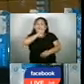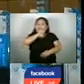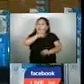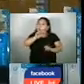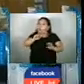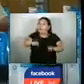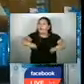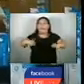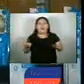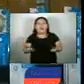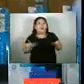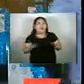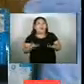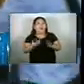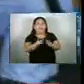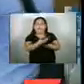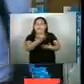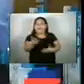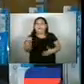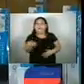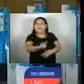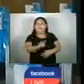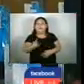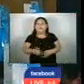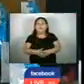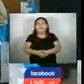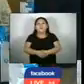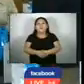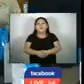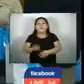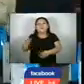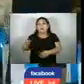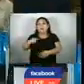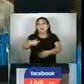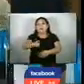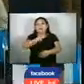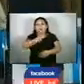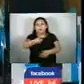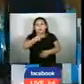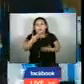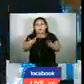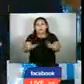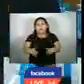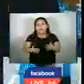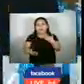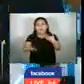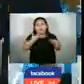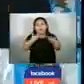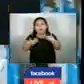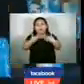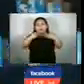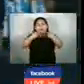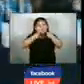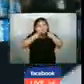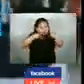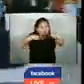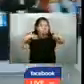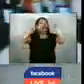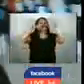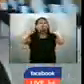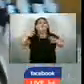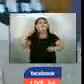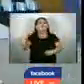pueda ocasionar en las personas. Parte de la información pues que se ha generado aquí y el anuncio que ha hecho